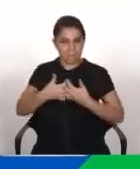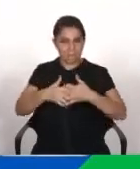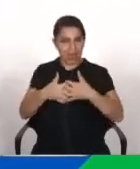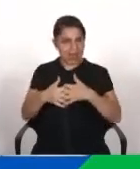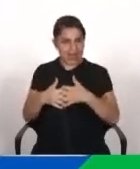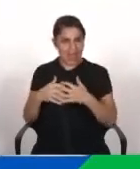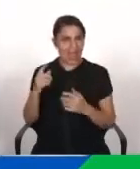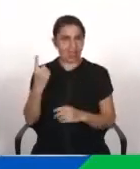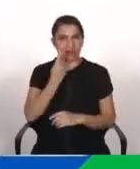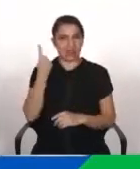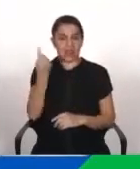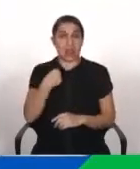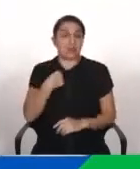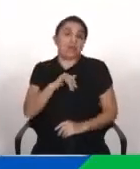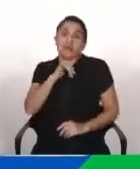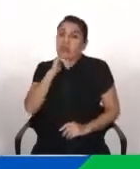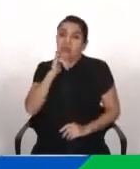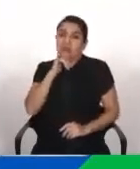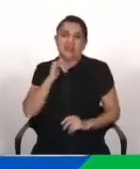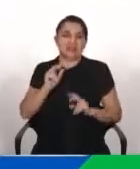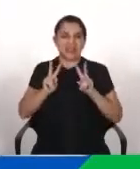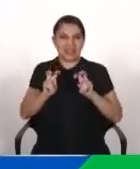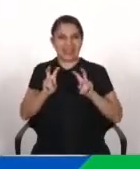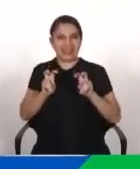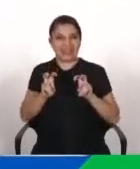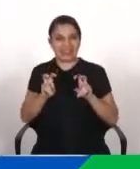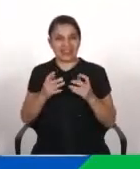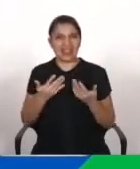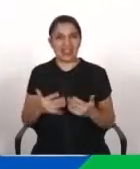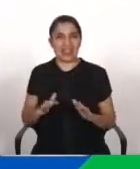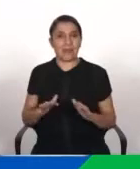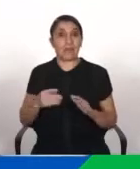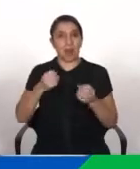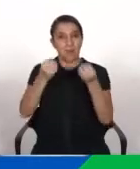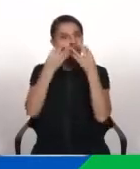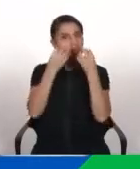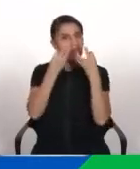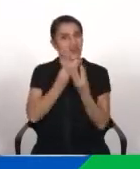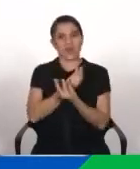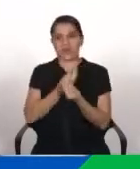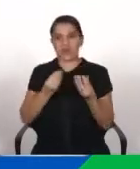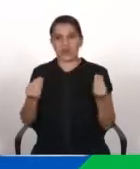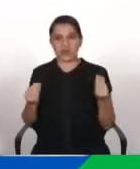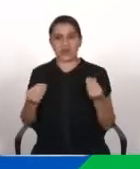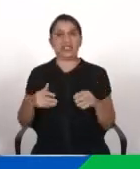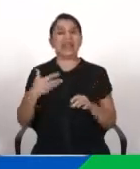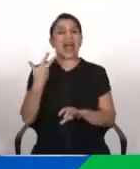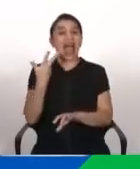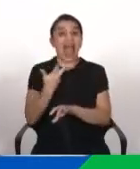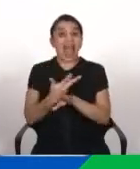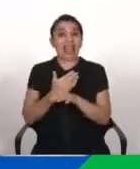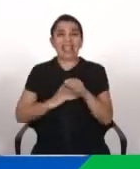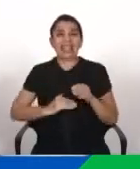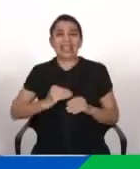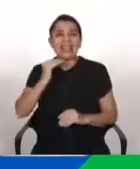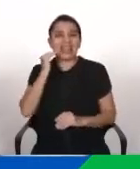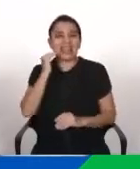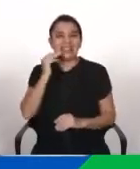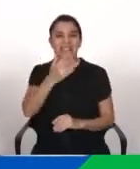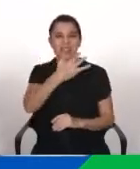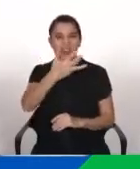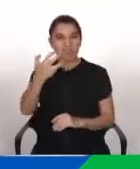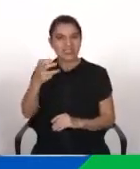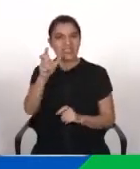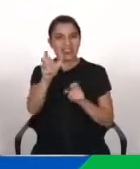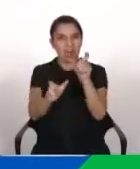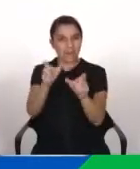muy afín al tema, no sé mucho, sí que aprendí bastante. Y ya hay casi 900 personas viendo